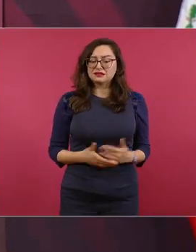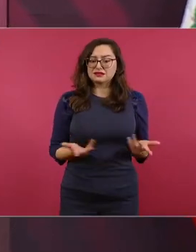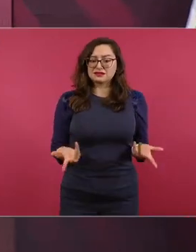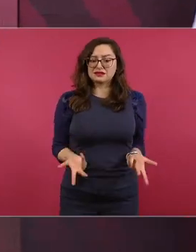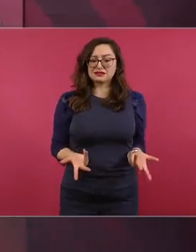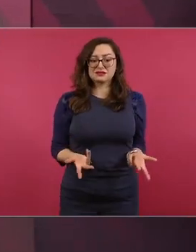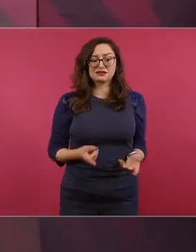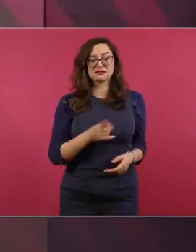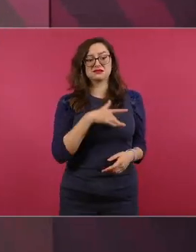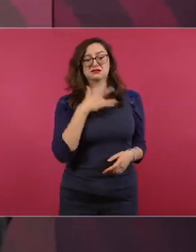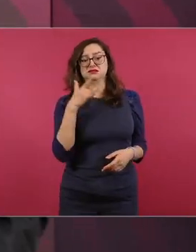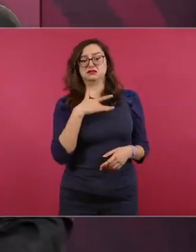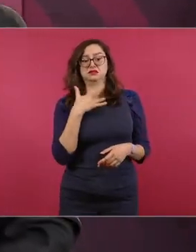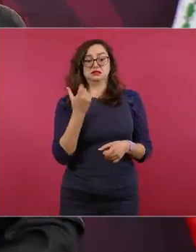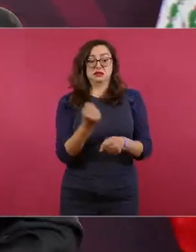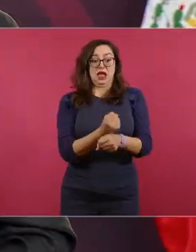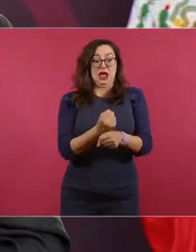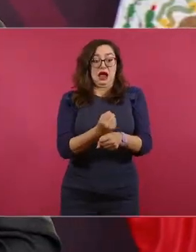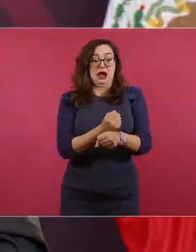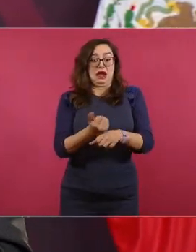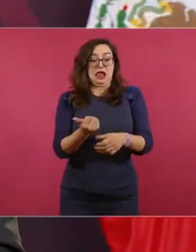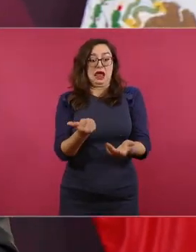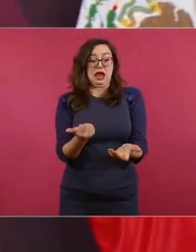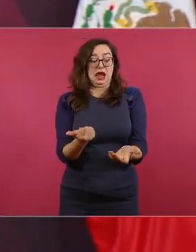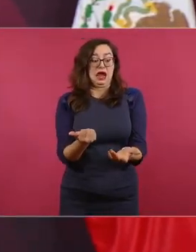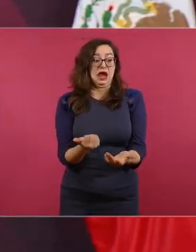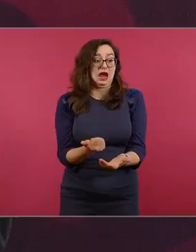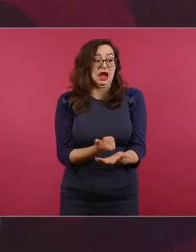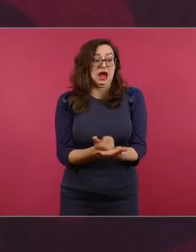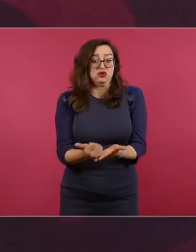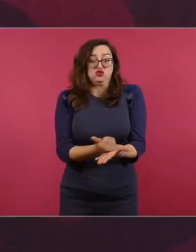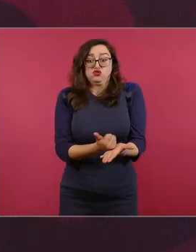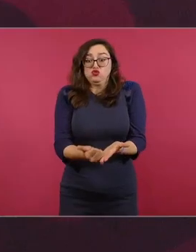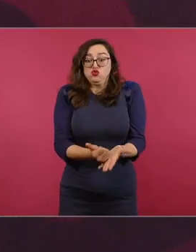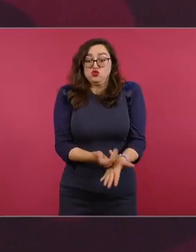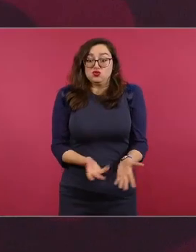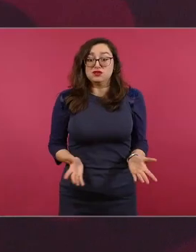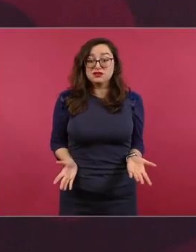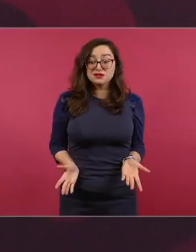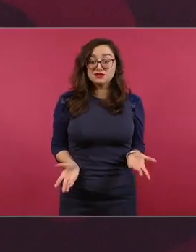Hasta de sangre azul, de la moronga azul.